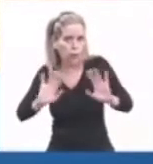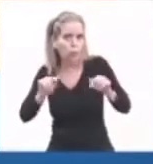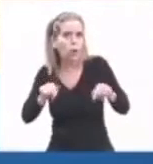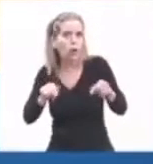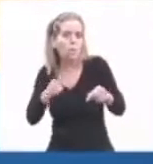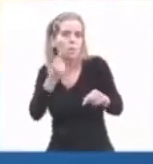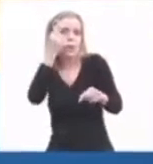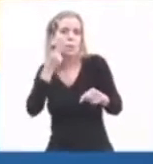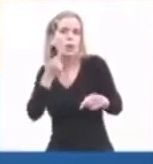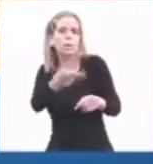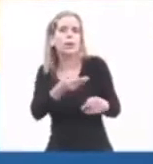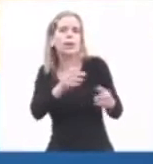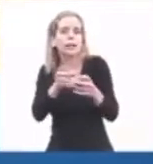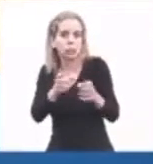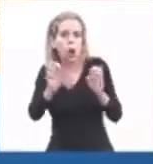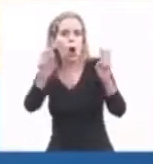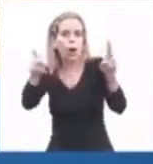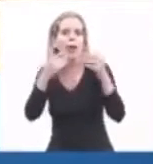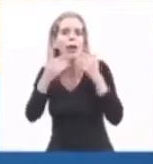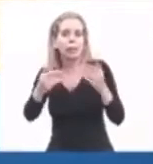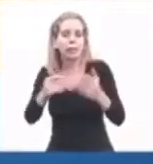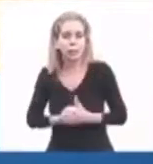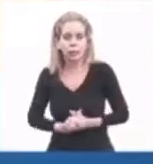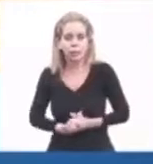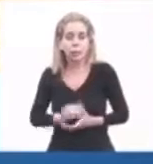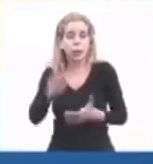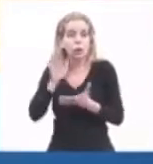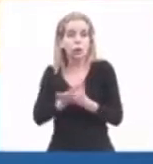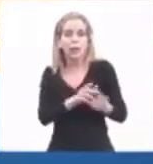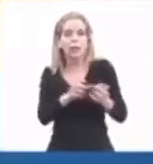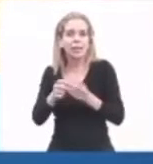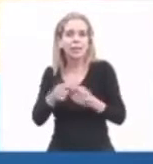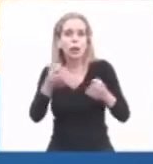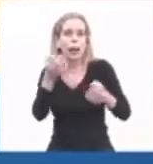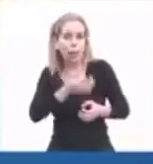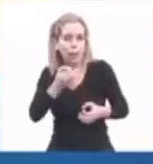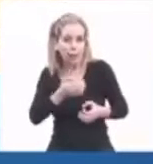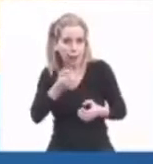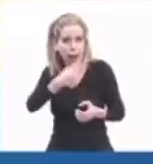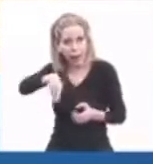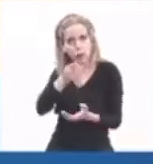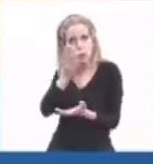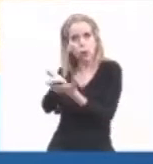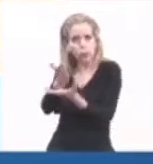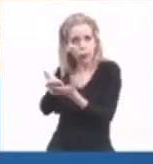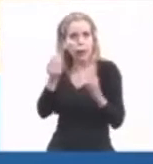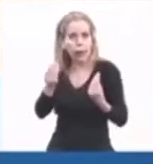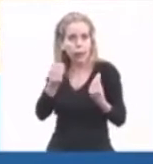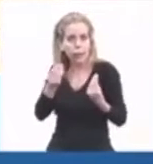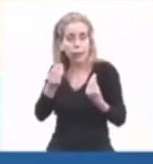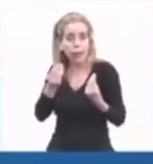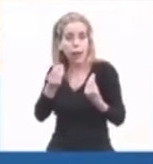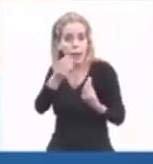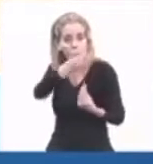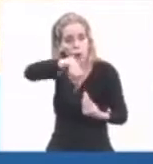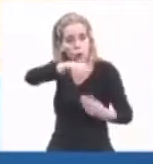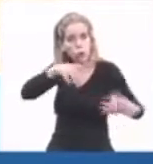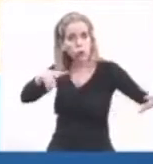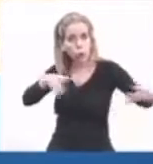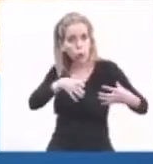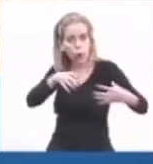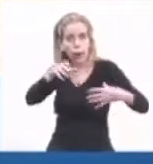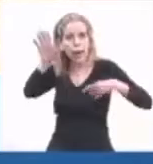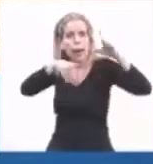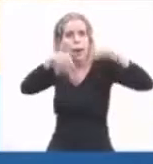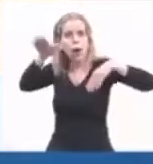la fecha. Lo entiendo, perfecto. Bien, gracias. Con respecto a las sesiones especiales pedidas, lo que pasa es que la convocatoria, en nuestro